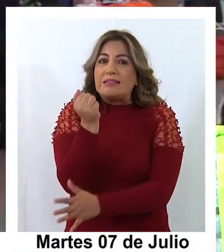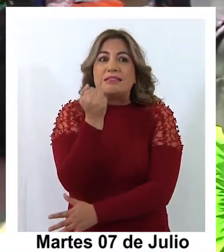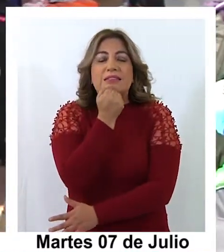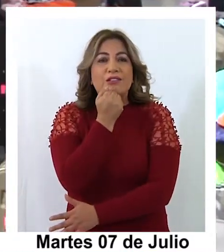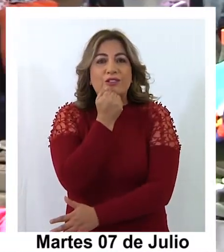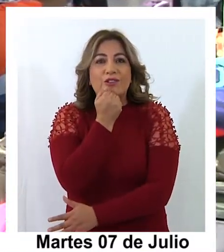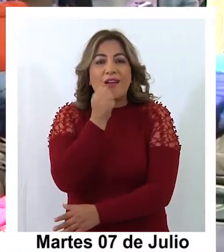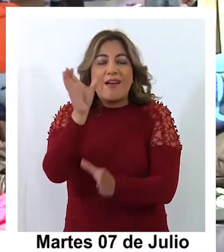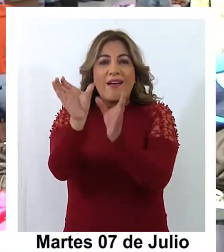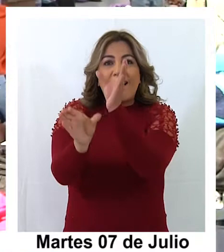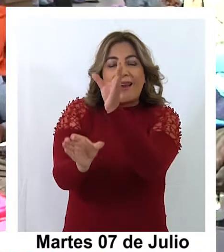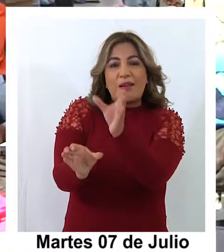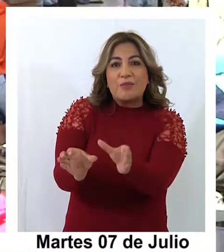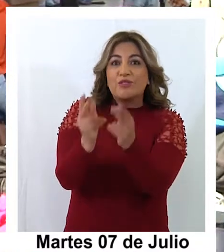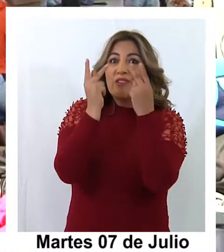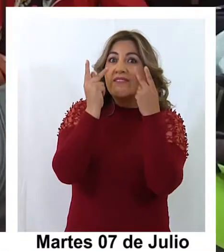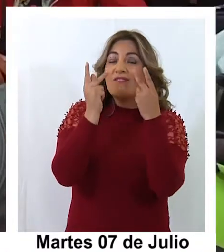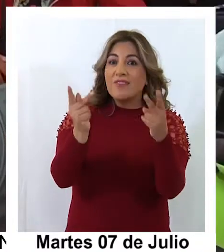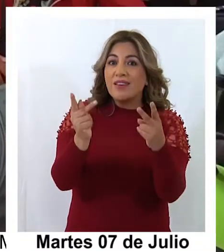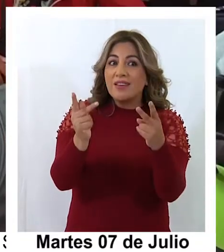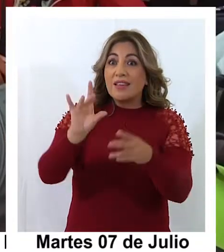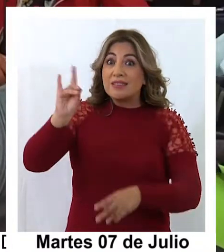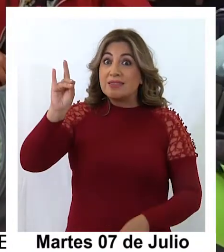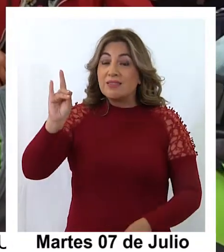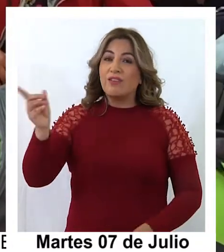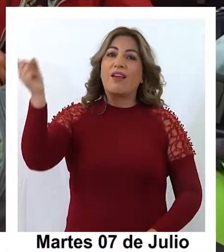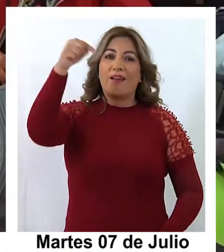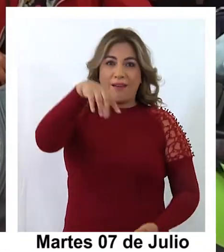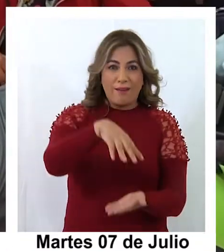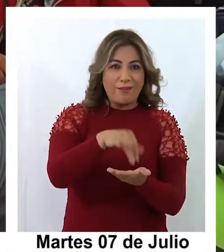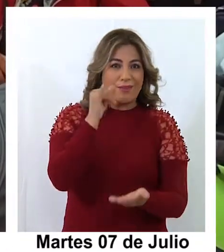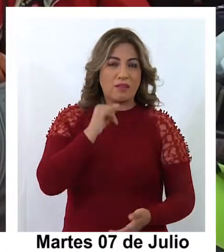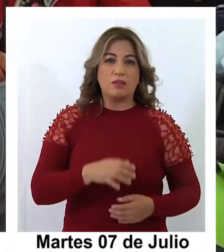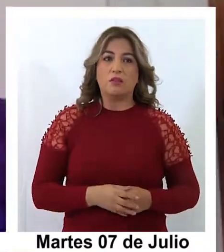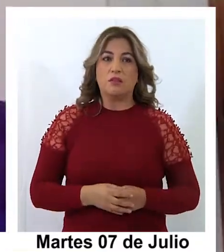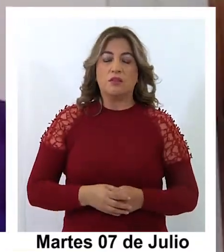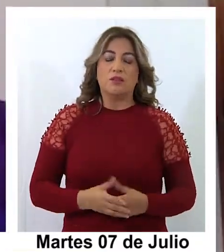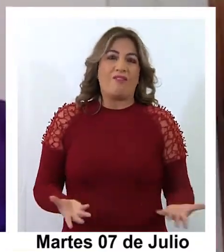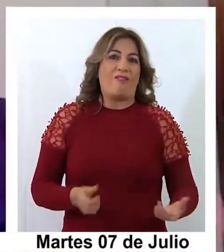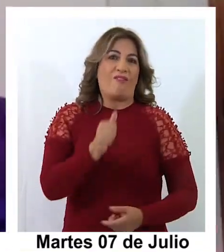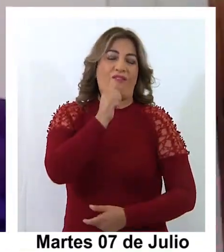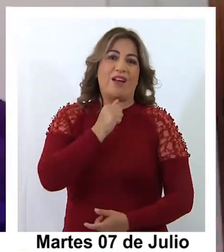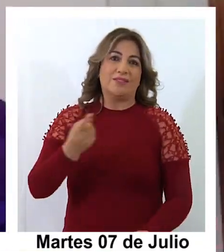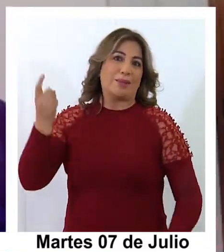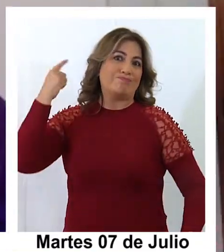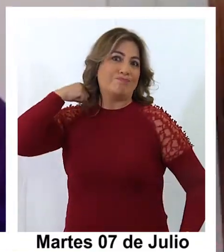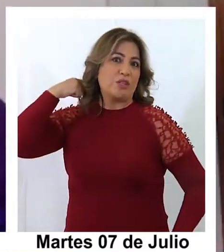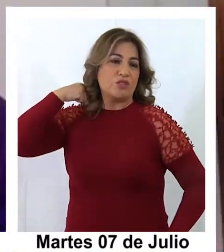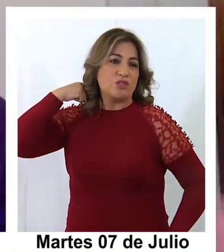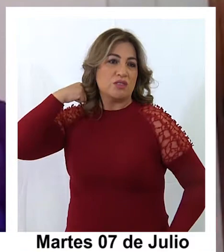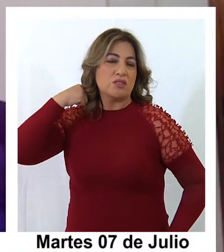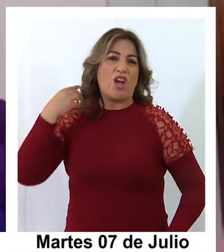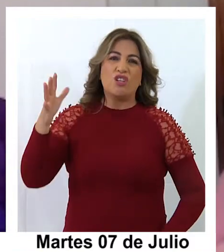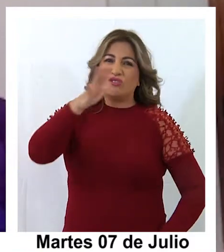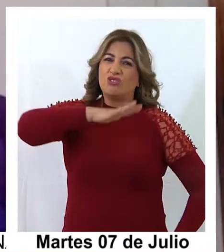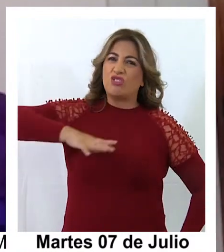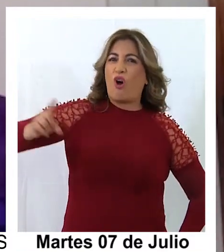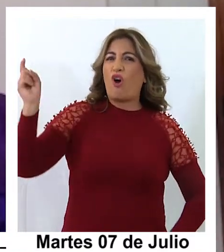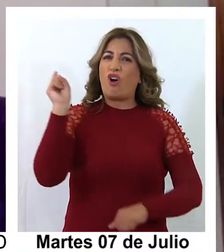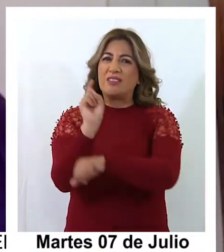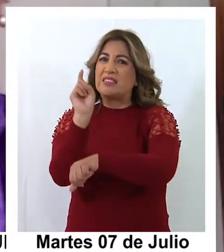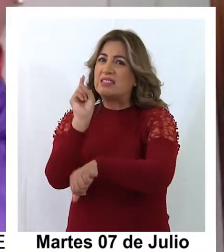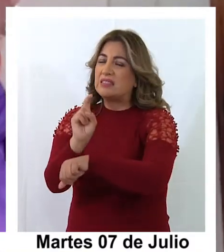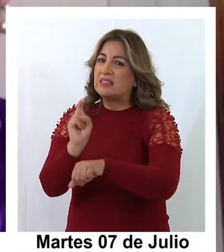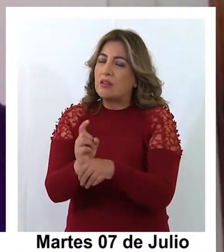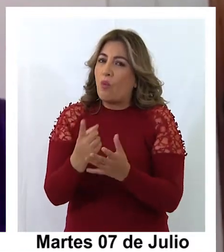al enviar a personas en tránsito a nuestra ciudad. Es una medida de un descriterio que criticamos todos fuerte y